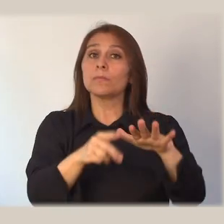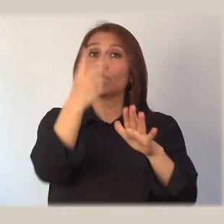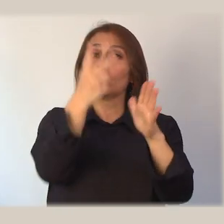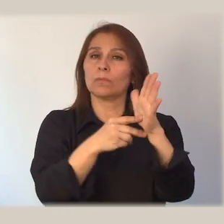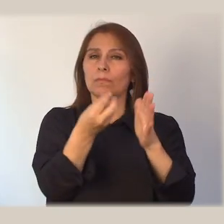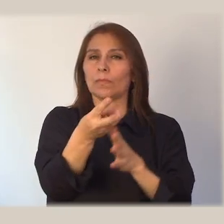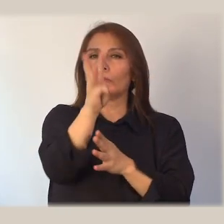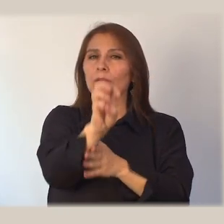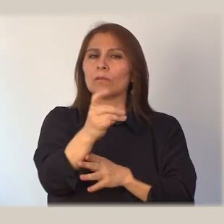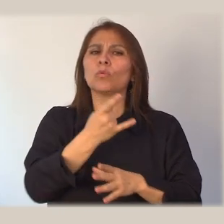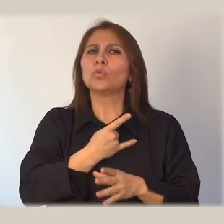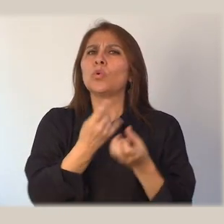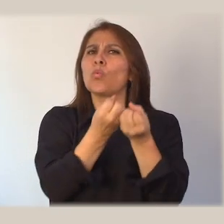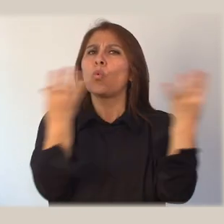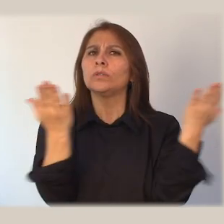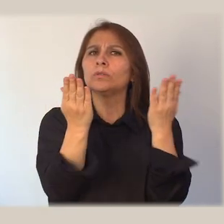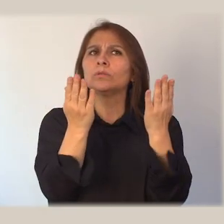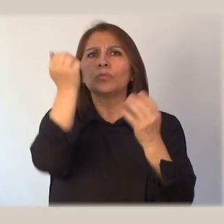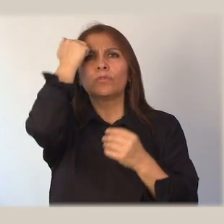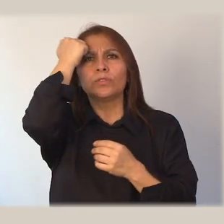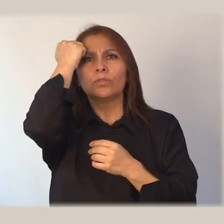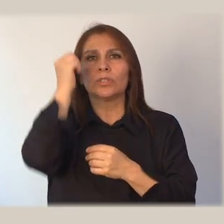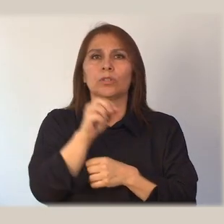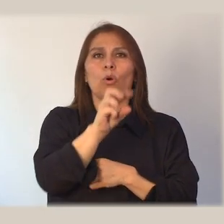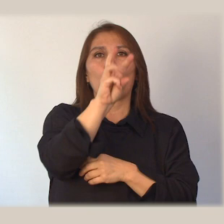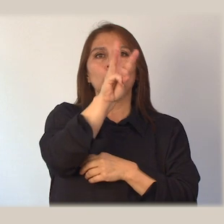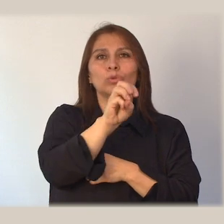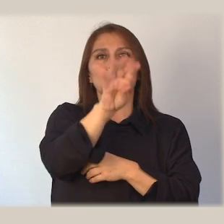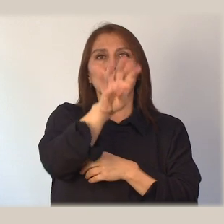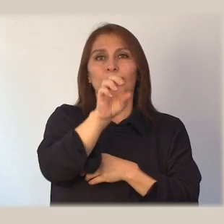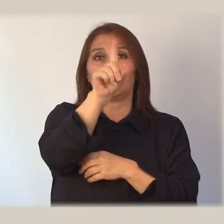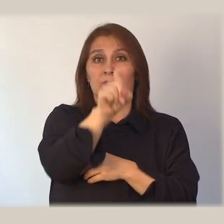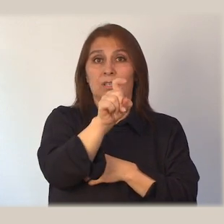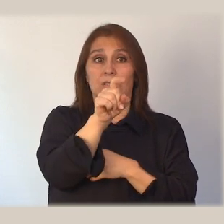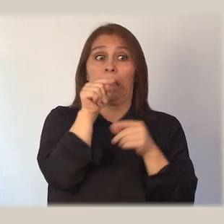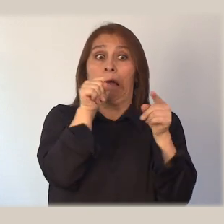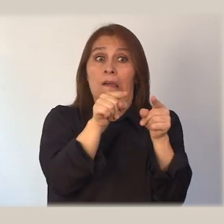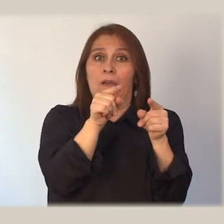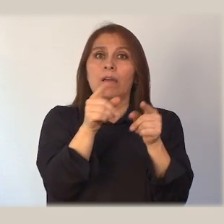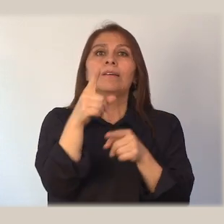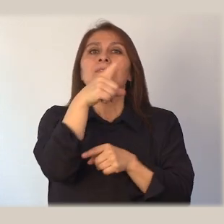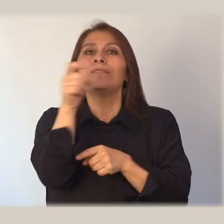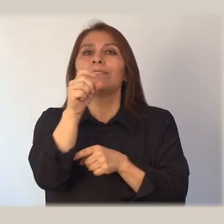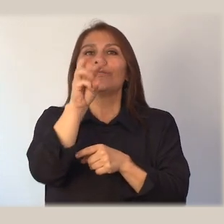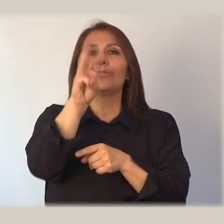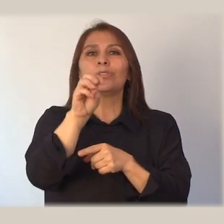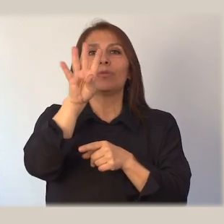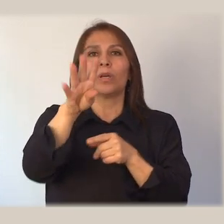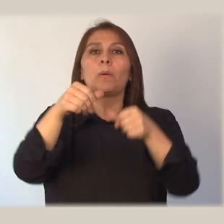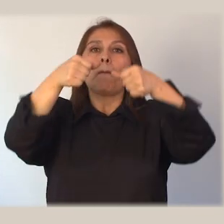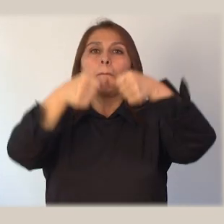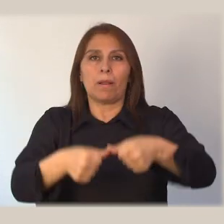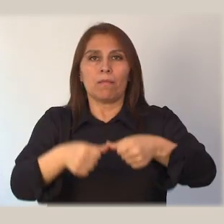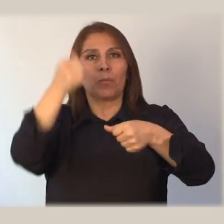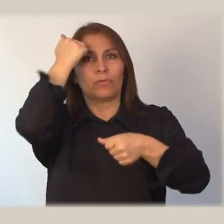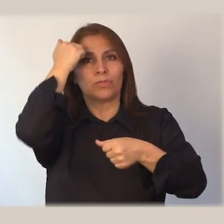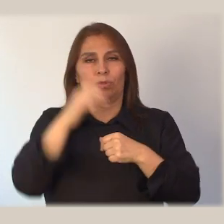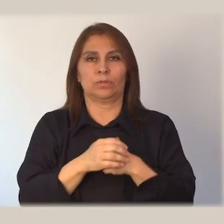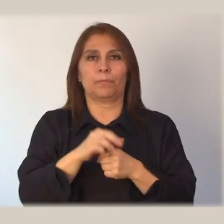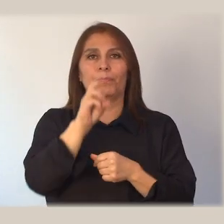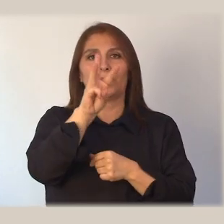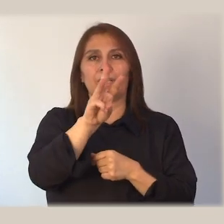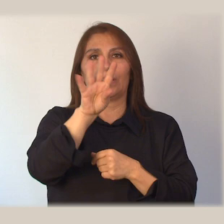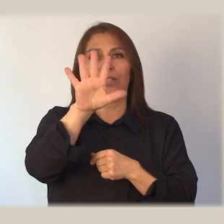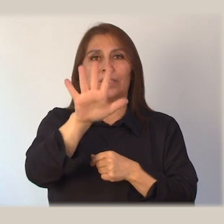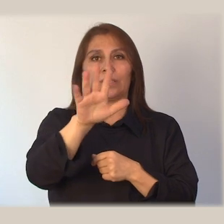2018 la universidad contaba con 896 docentes de los cuales 184 eran profesores de planta